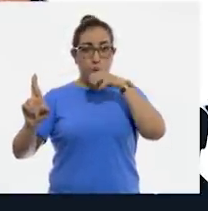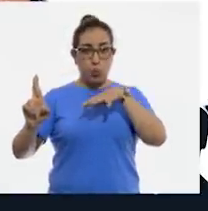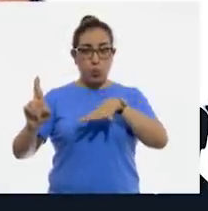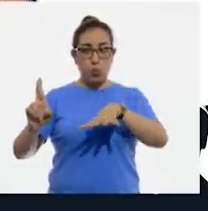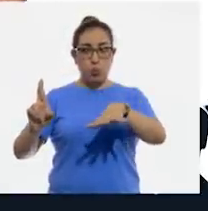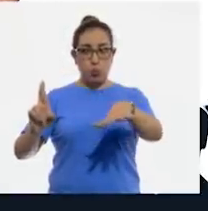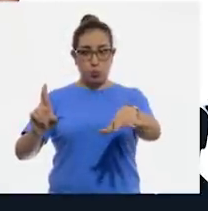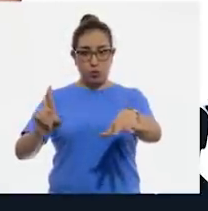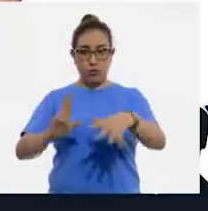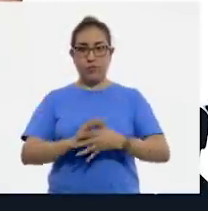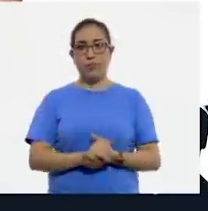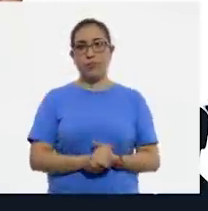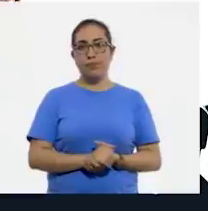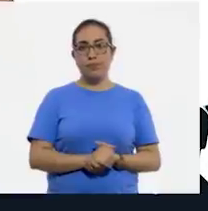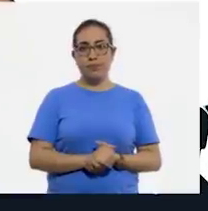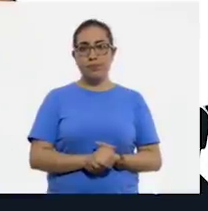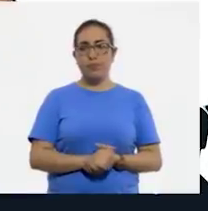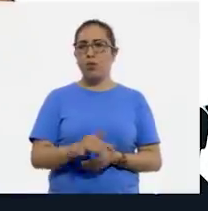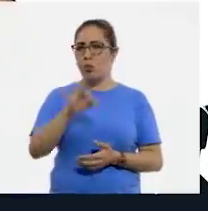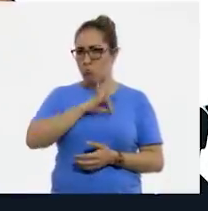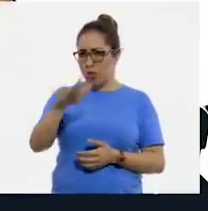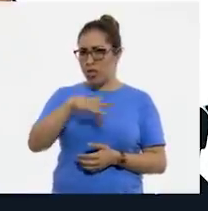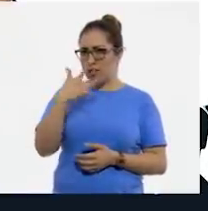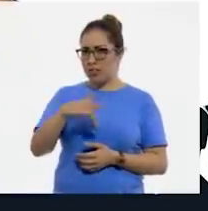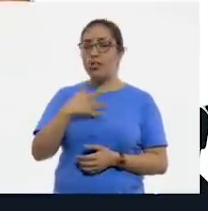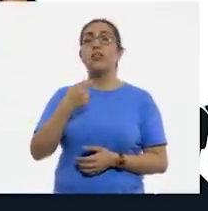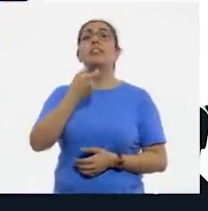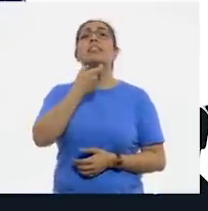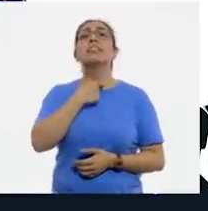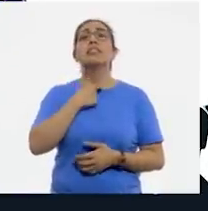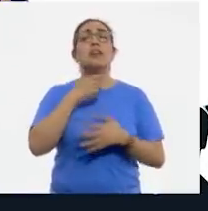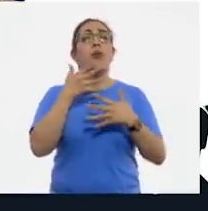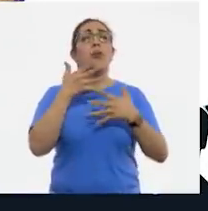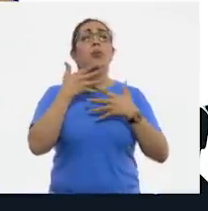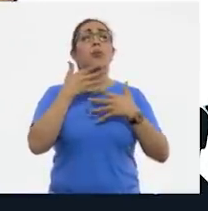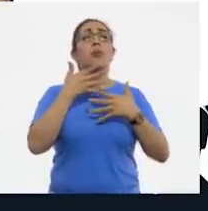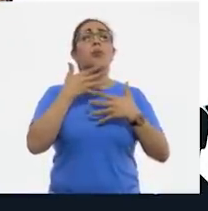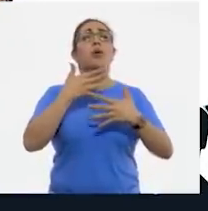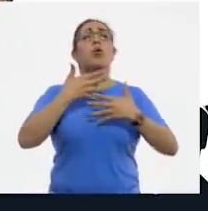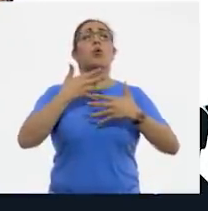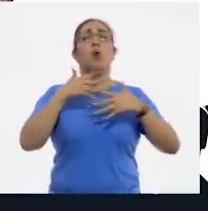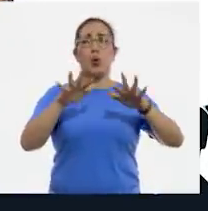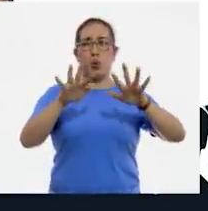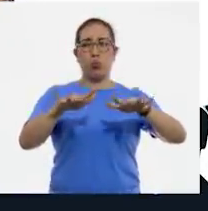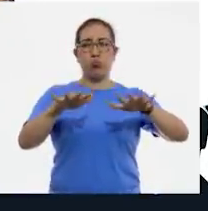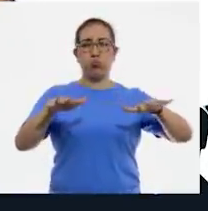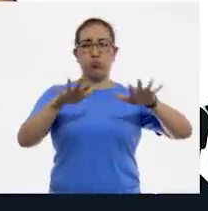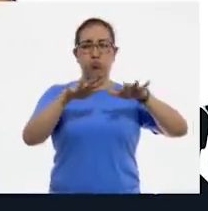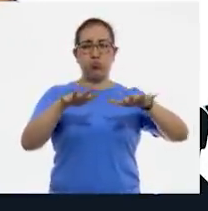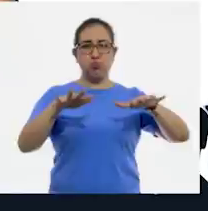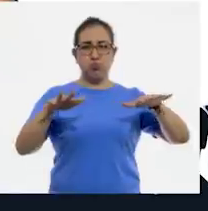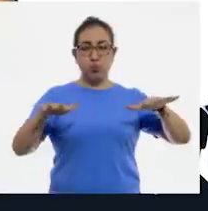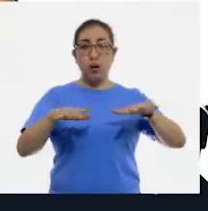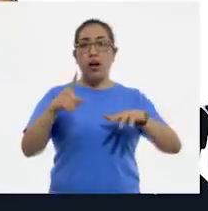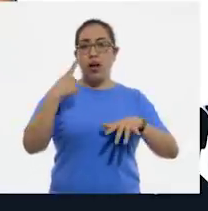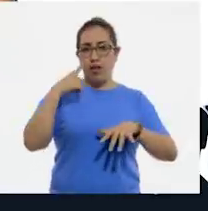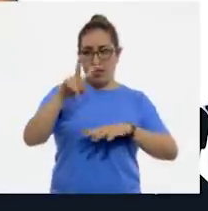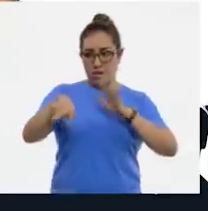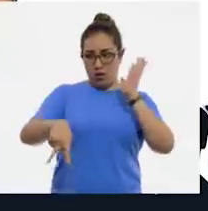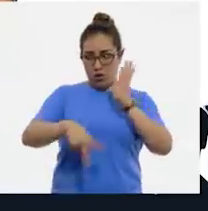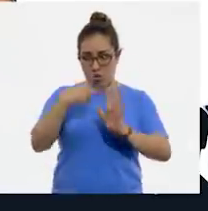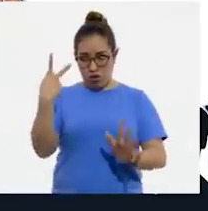¡Muy bien! Puedes sentir la vibración en tu garganta y en los resonadores faciales. Hagámoslo